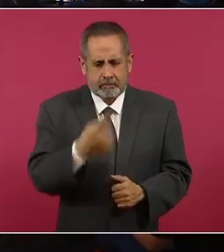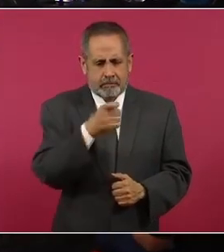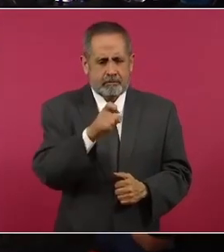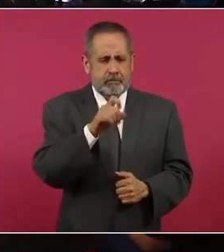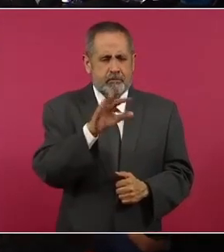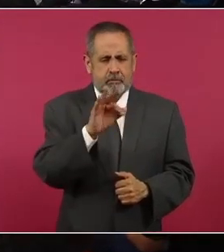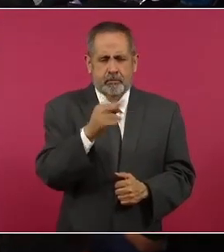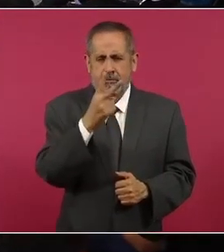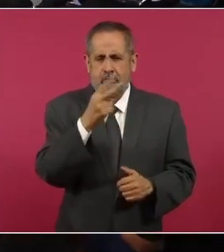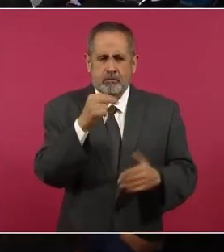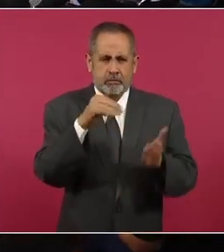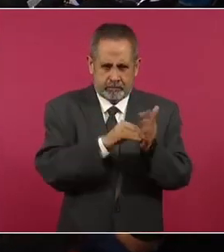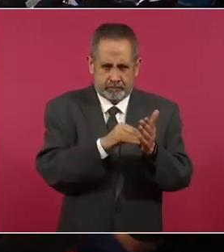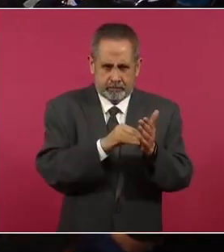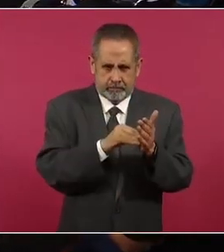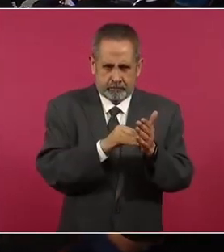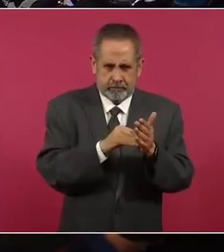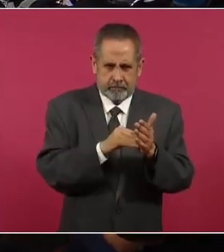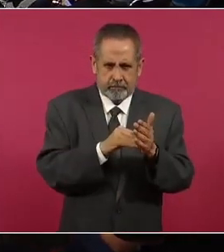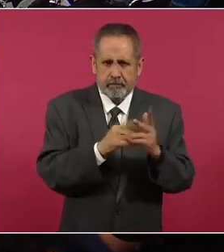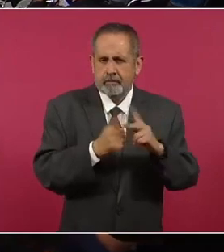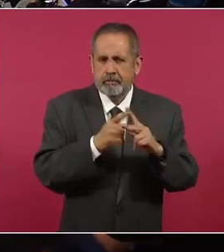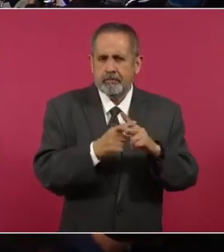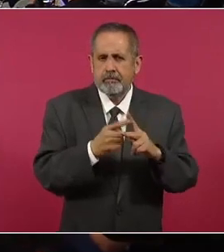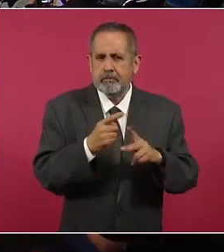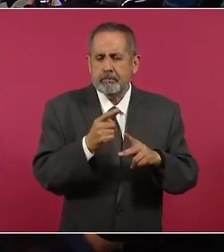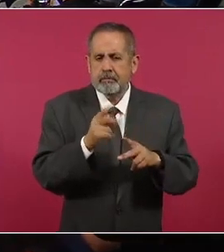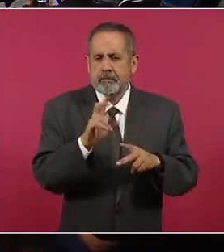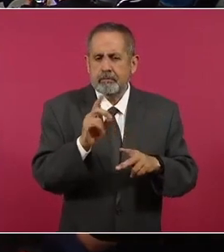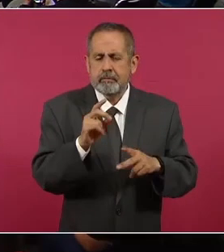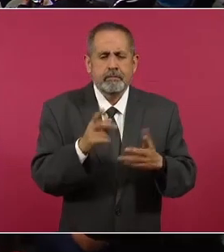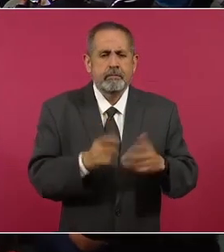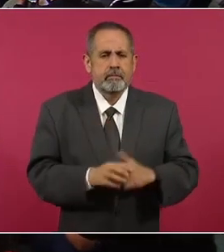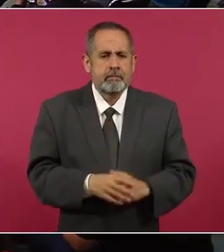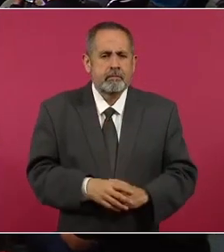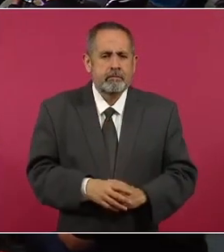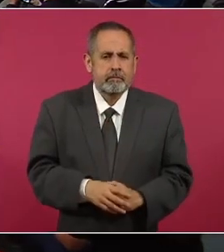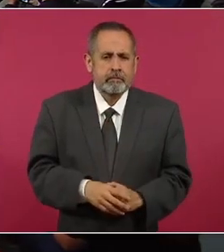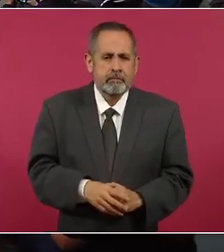¿142 al mes? ¿Cuánto es diario? 4,700. ¿Eh?